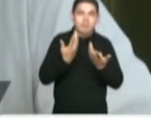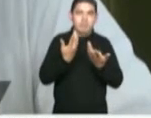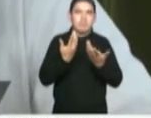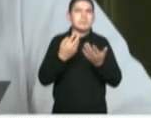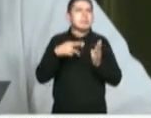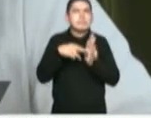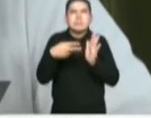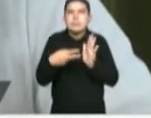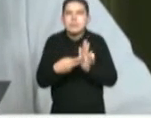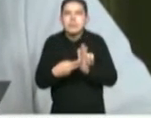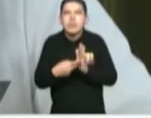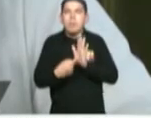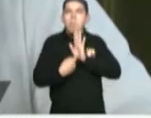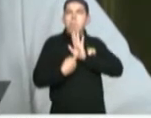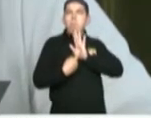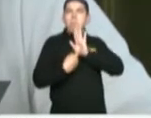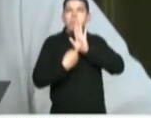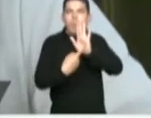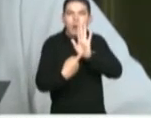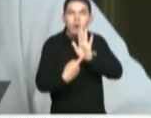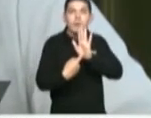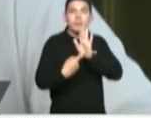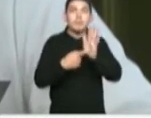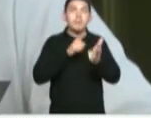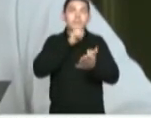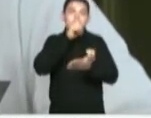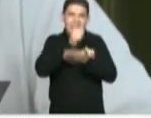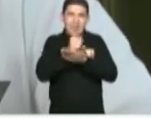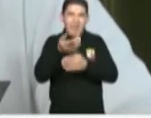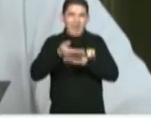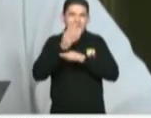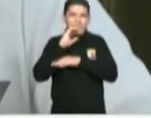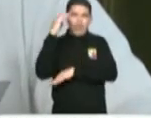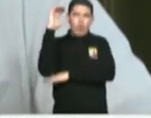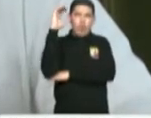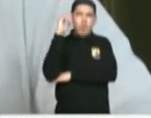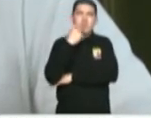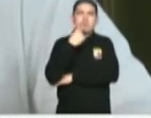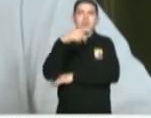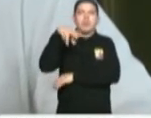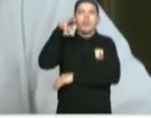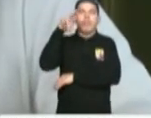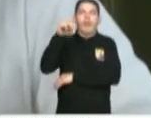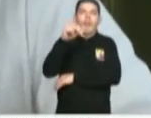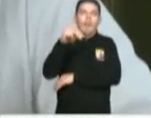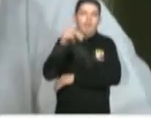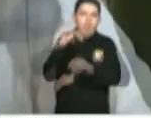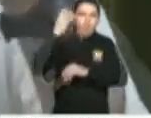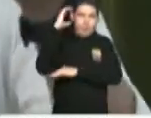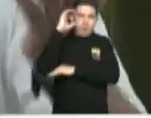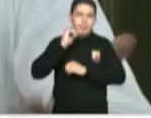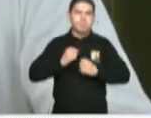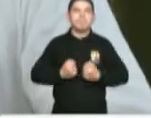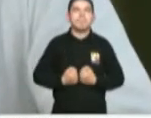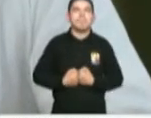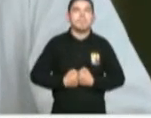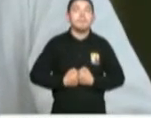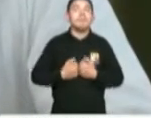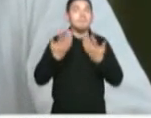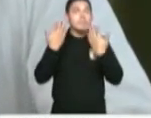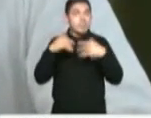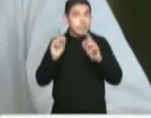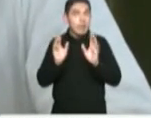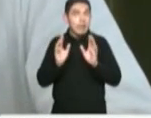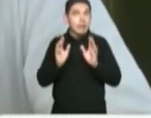porque después del resultado desfavorable del referéndum del 2 de octubre y bueno había